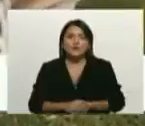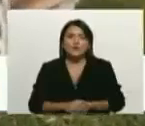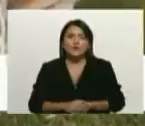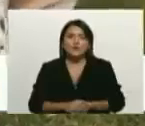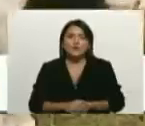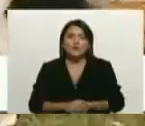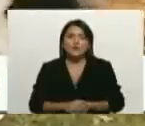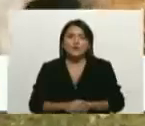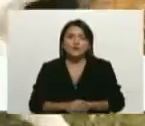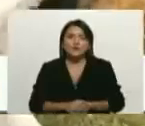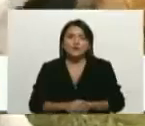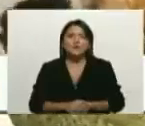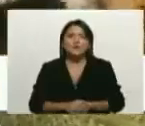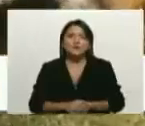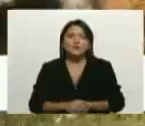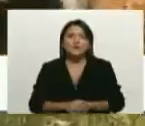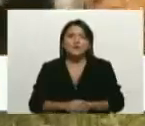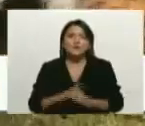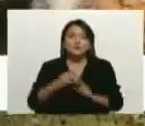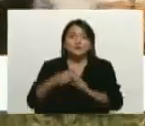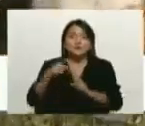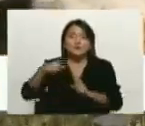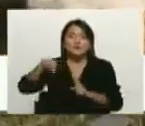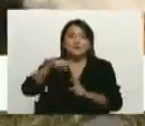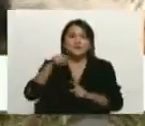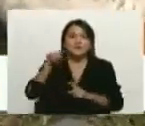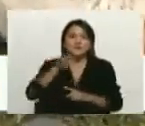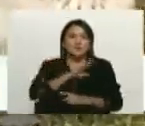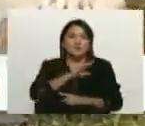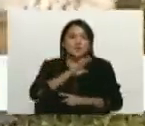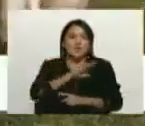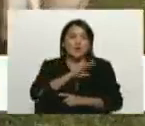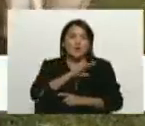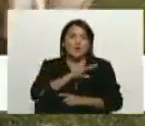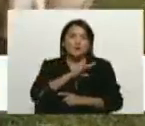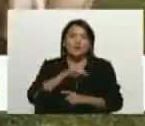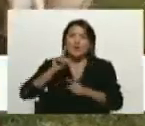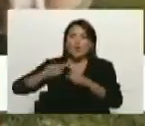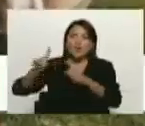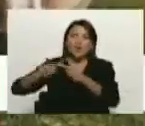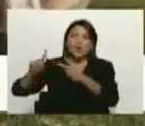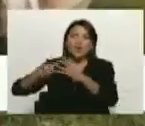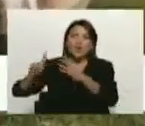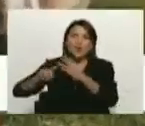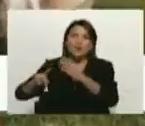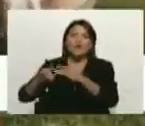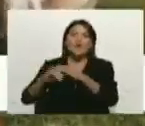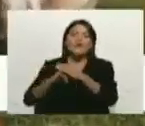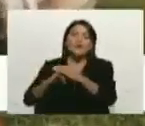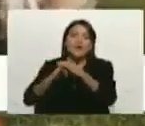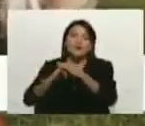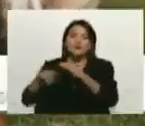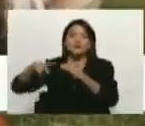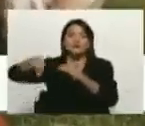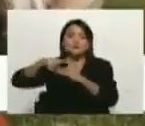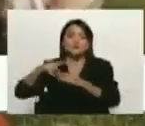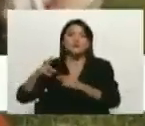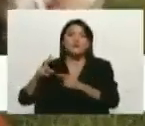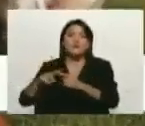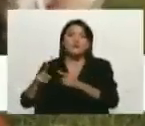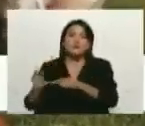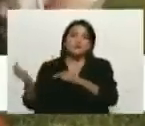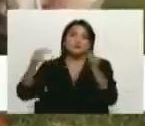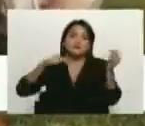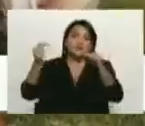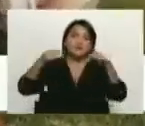trajeron razas extranjeras, mastín de los Pirineos, trajeron el Terranova, mastín inglés. Estas razas cuando llegan